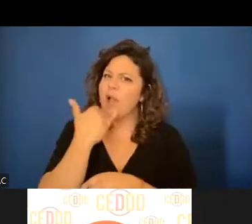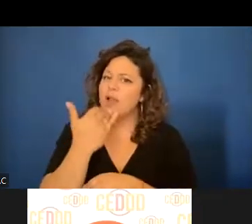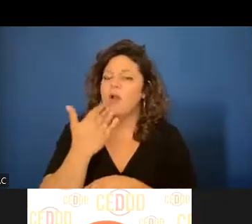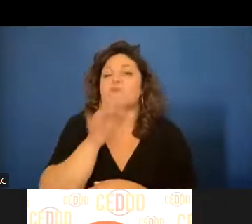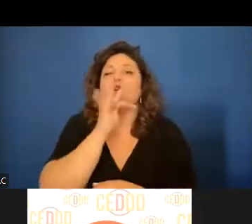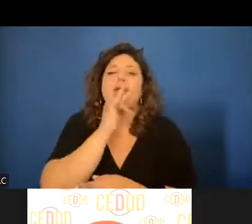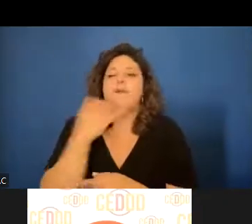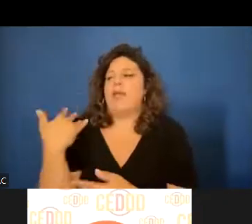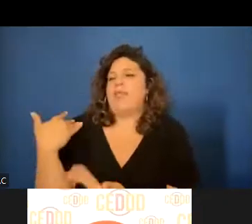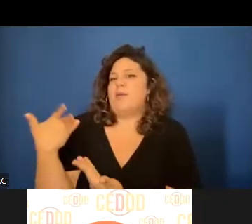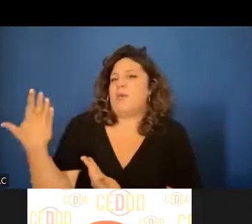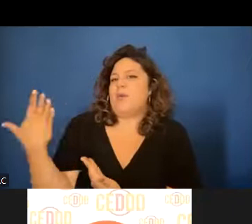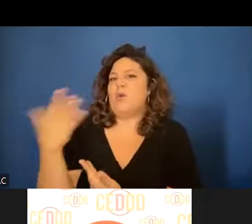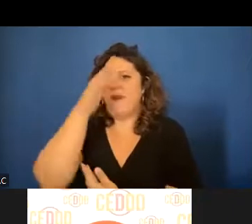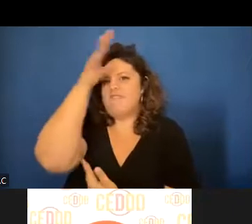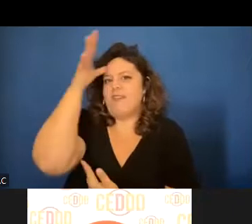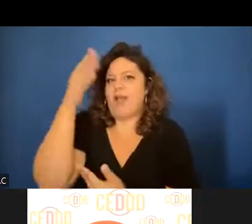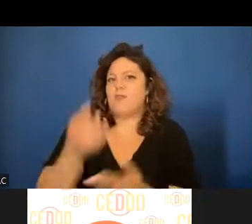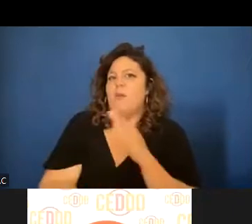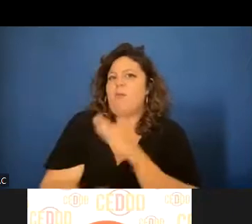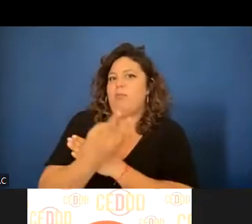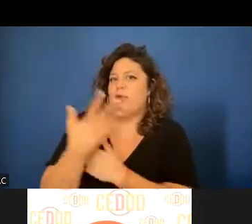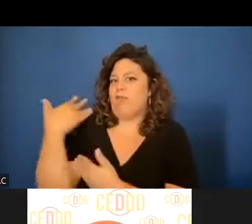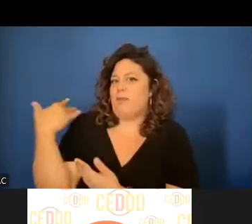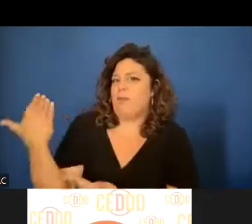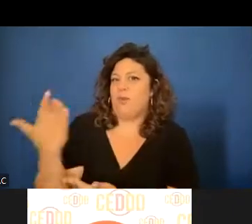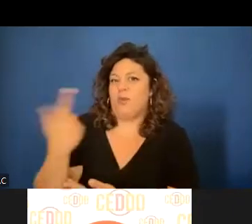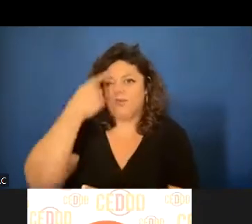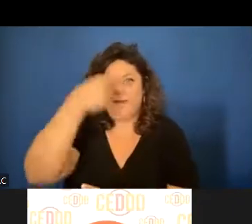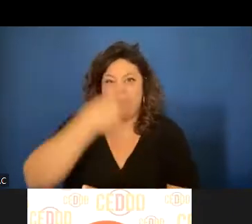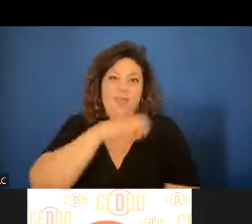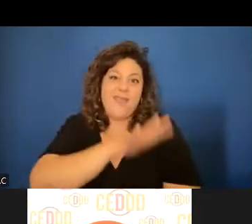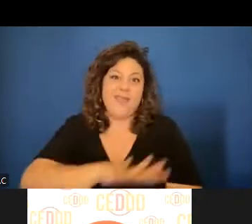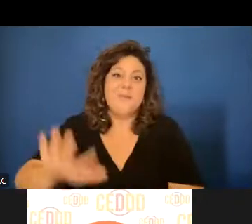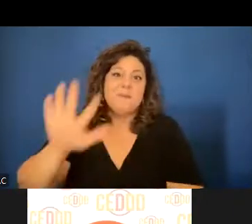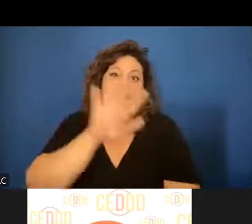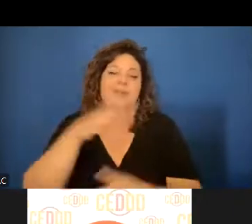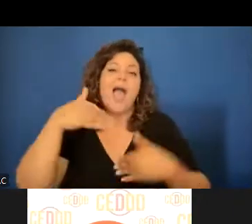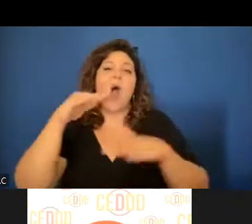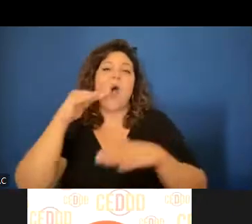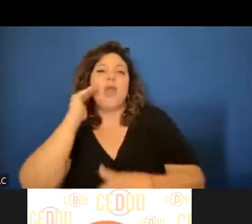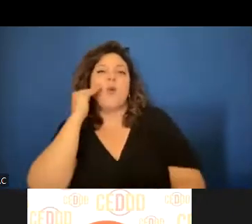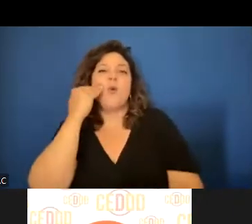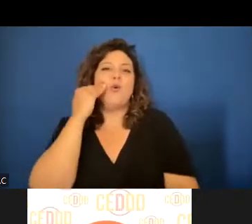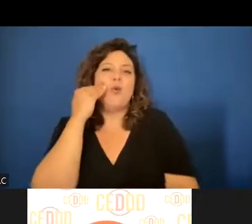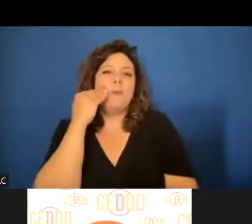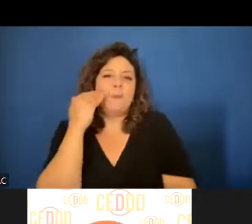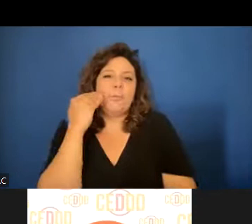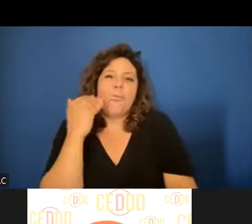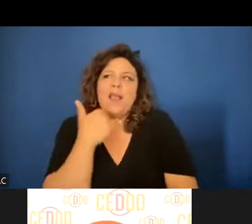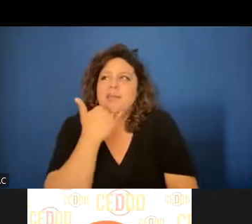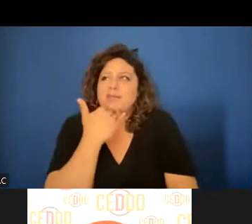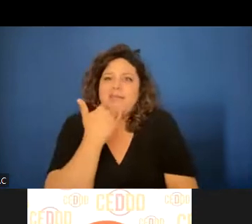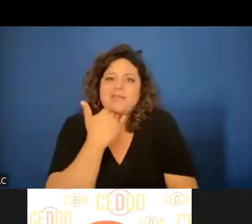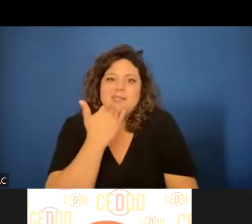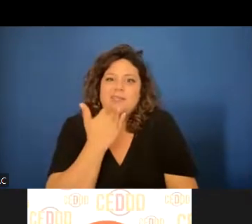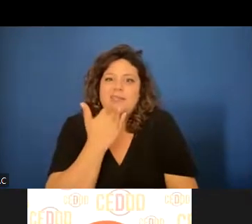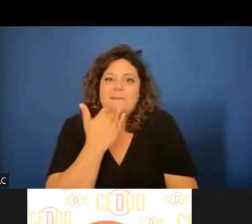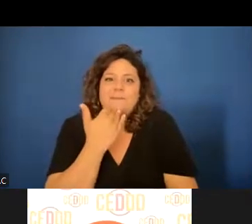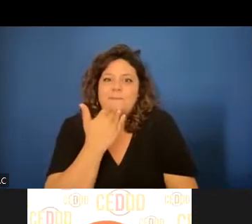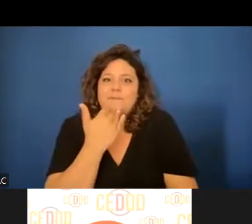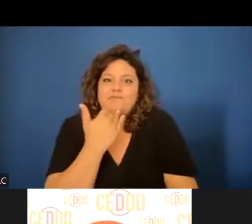Existen criterios como el tema de la edad, que, bueno, pues siempre se van a amparar en la existencia de un riesgo muy alto de